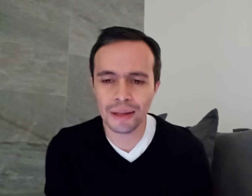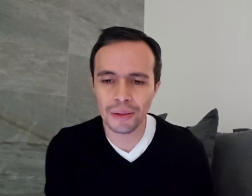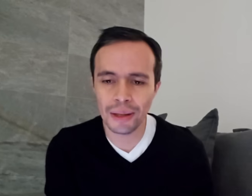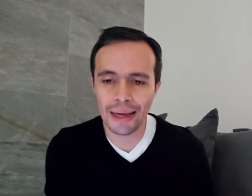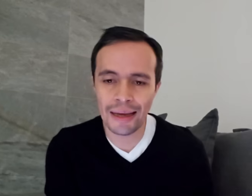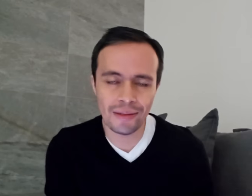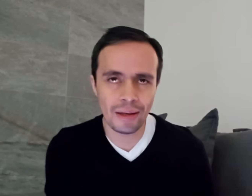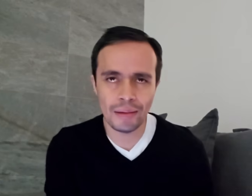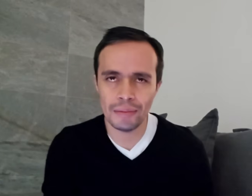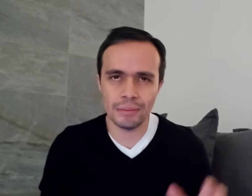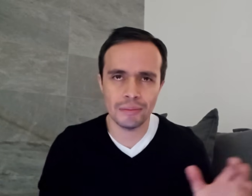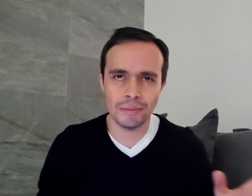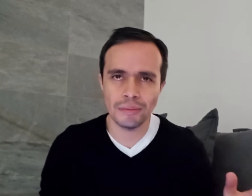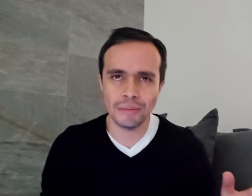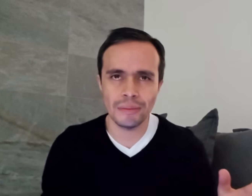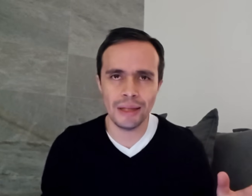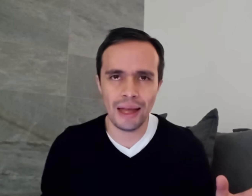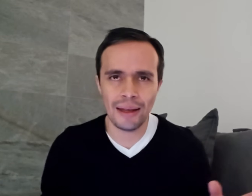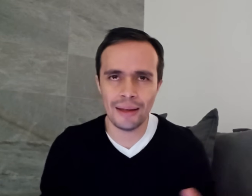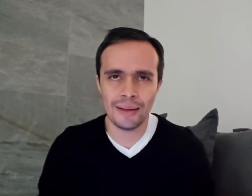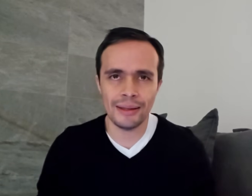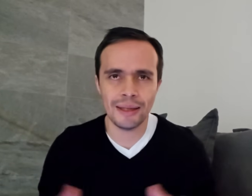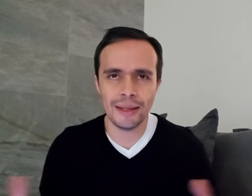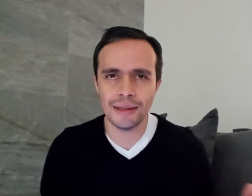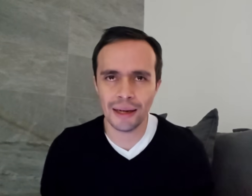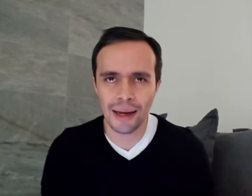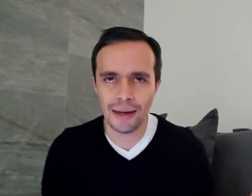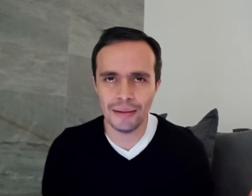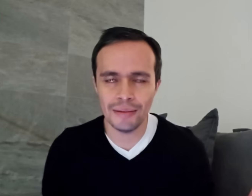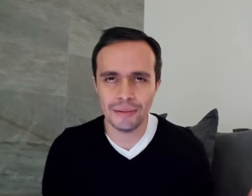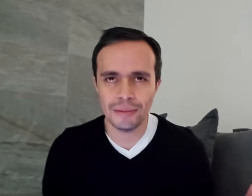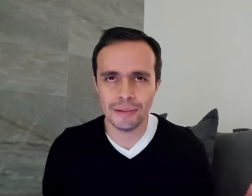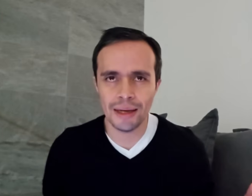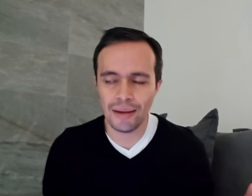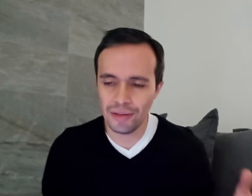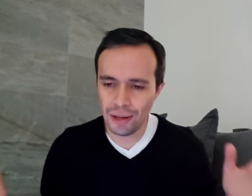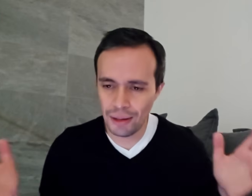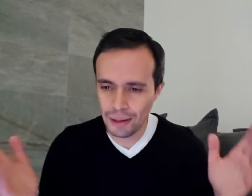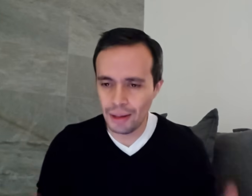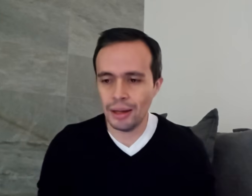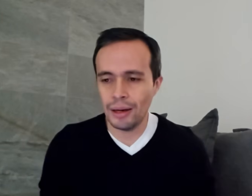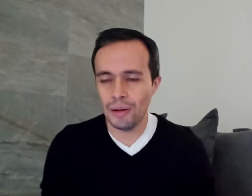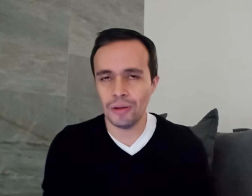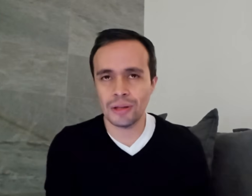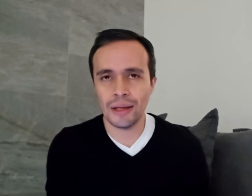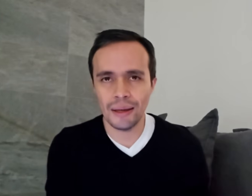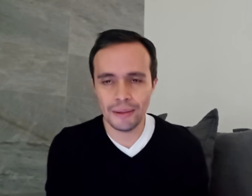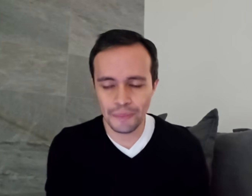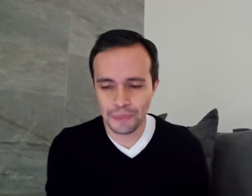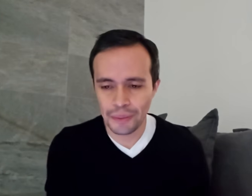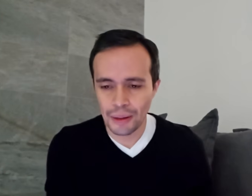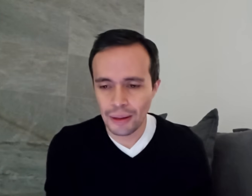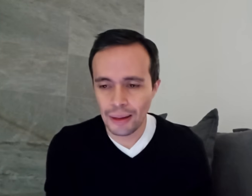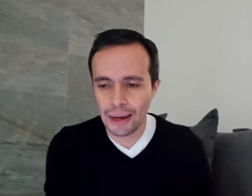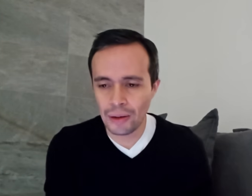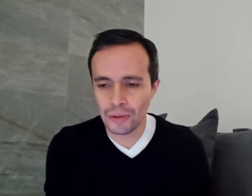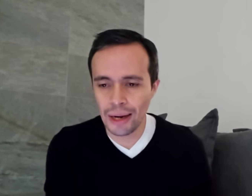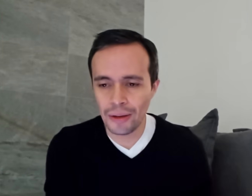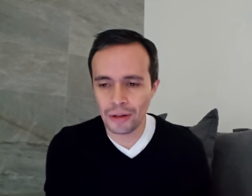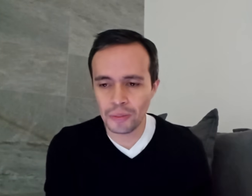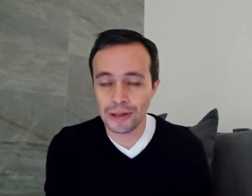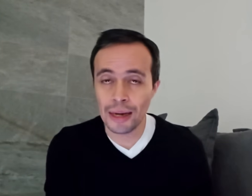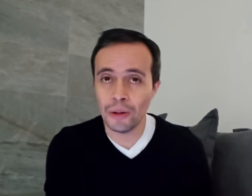autoritario priista, en donde ahí sí, nada de disidencia real. Ahí sí, los que